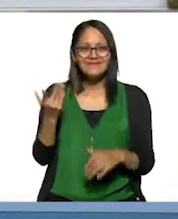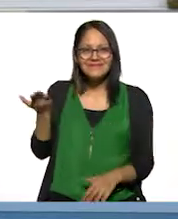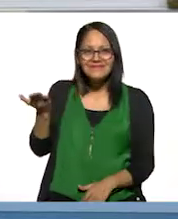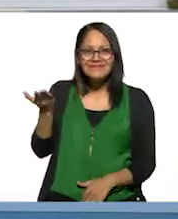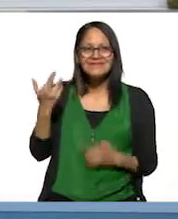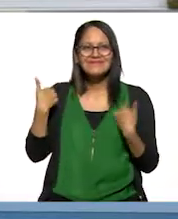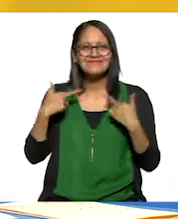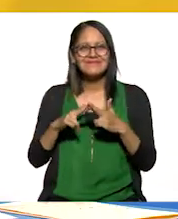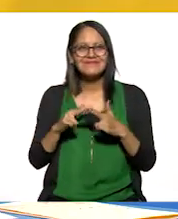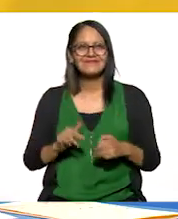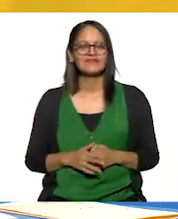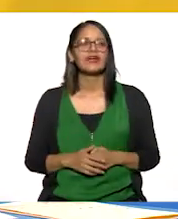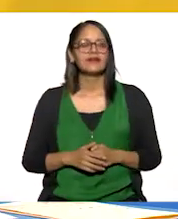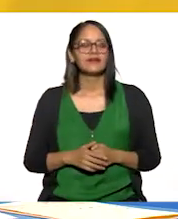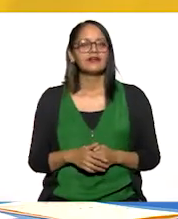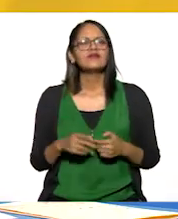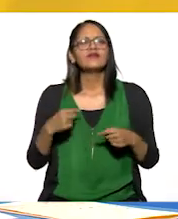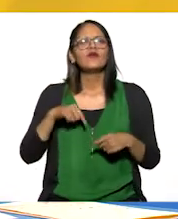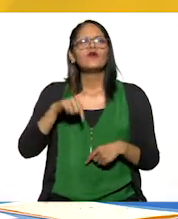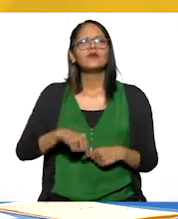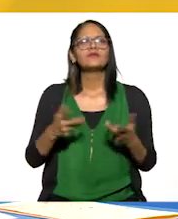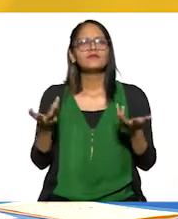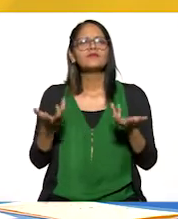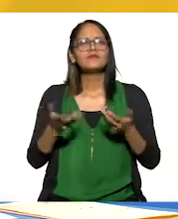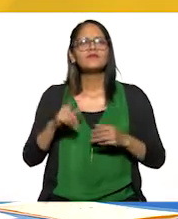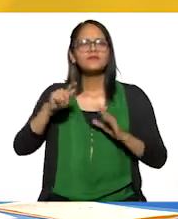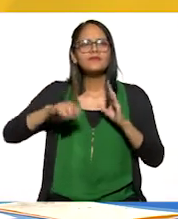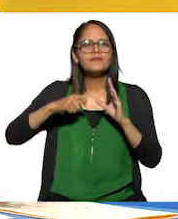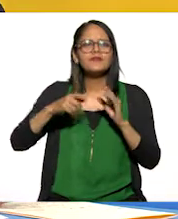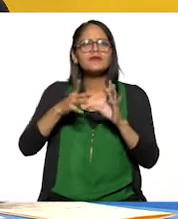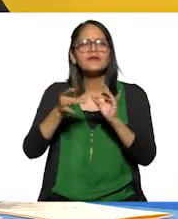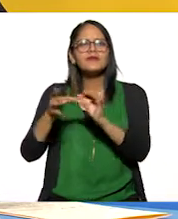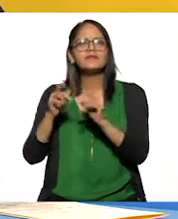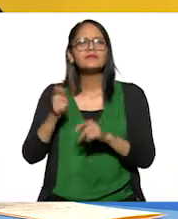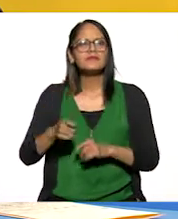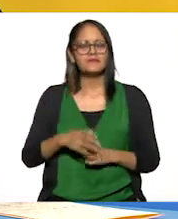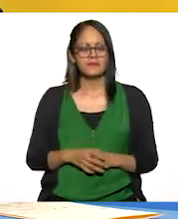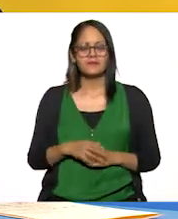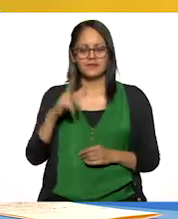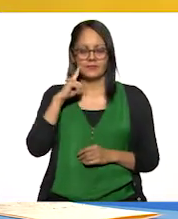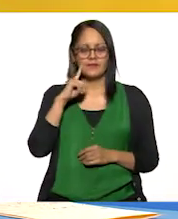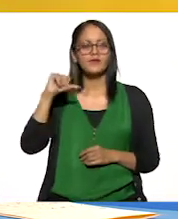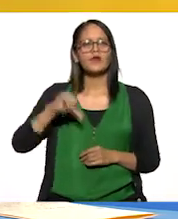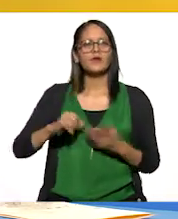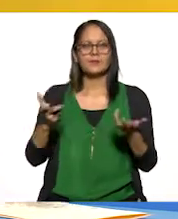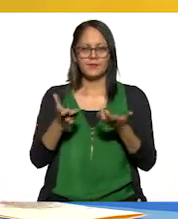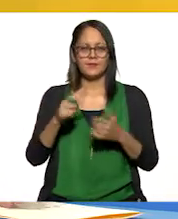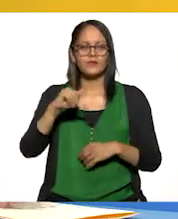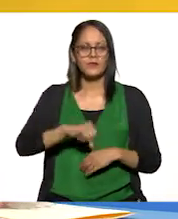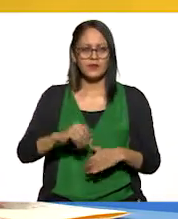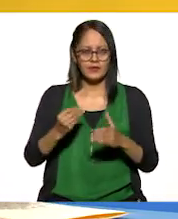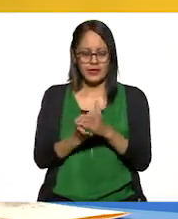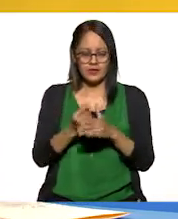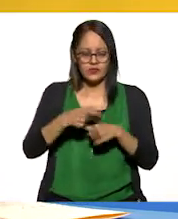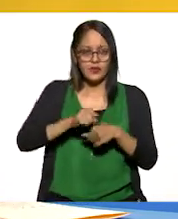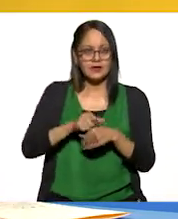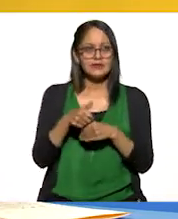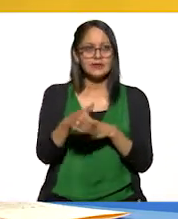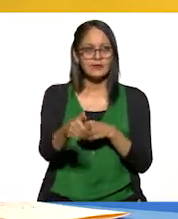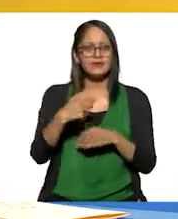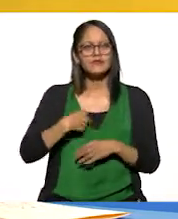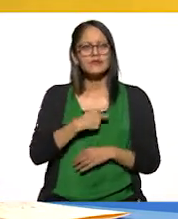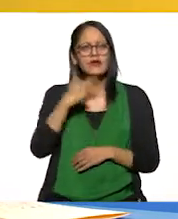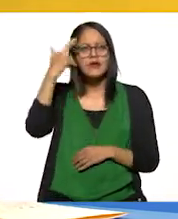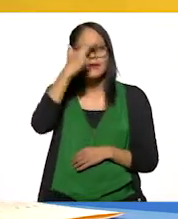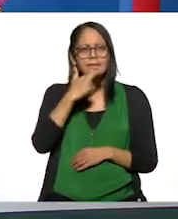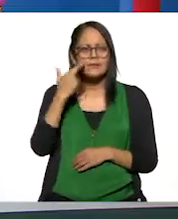profesor. ¿Qué vamos a ver hoy, maestro? ¿Qué vamos a hacer hoy? Pues mira, lo que vamos a hacer durante esta semana es repasar